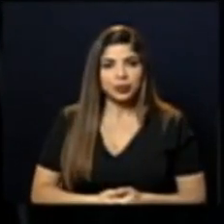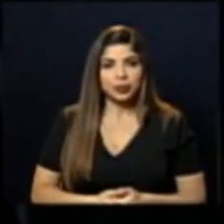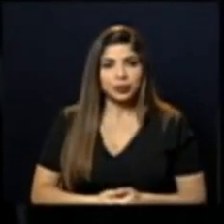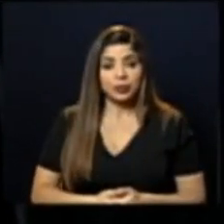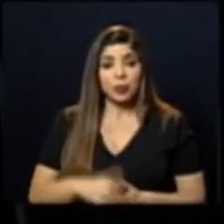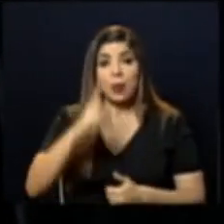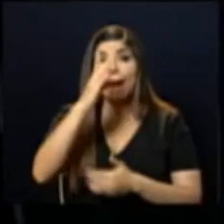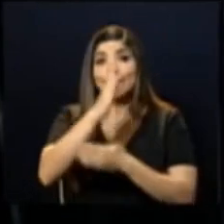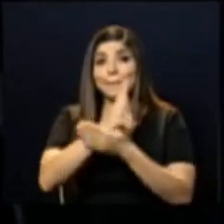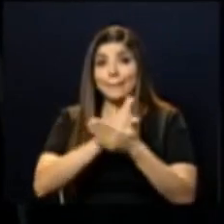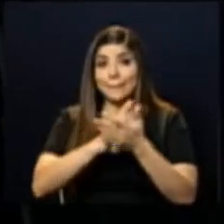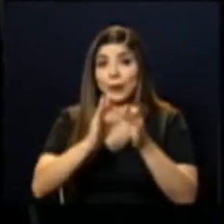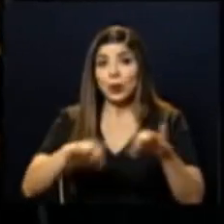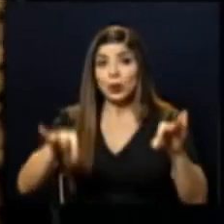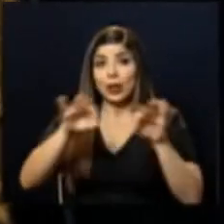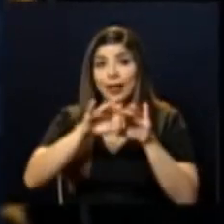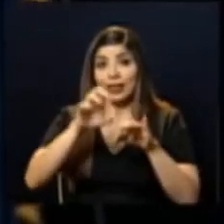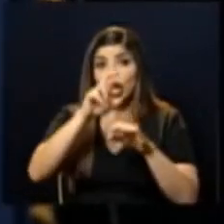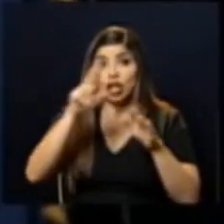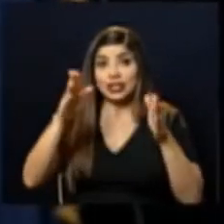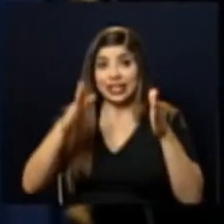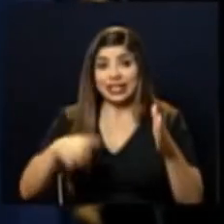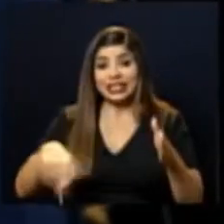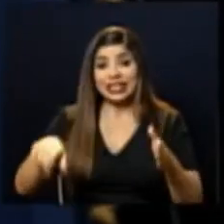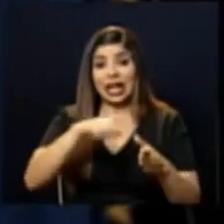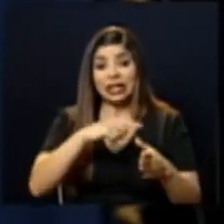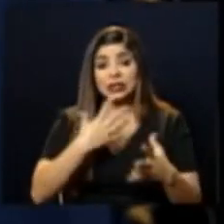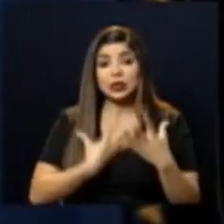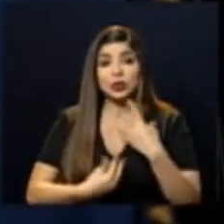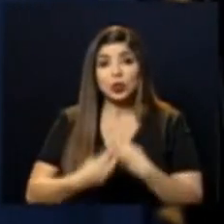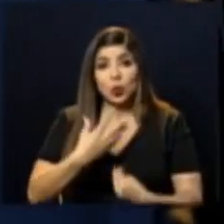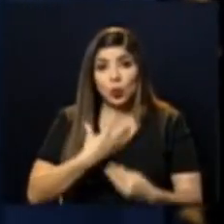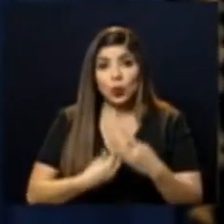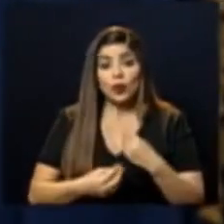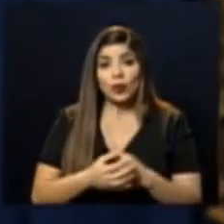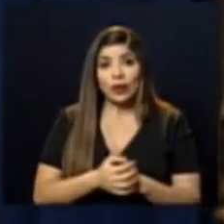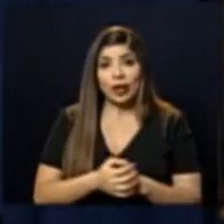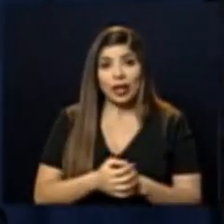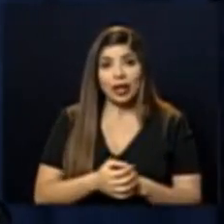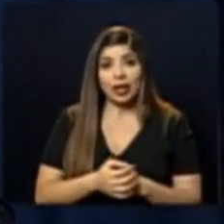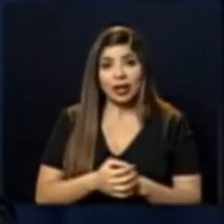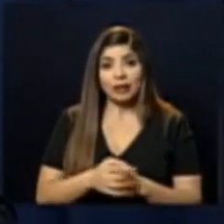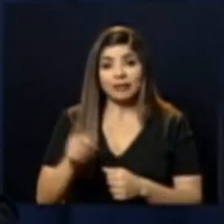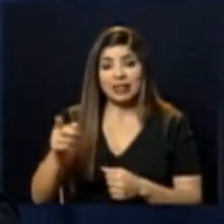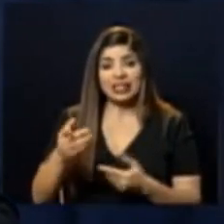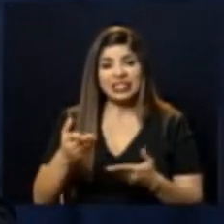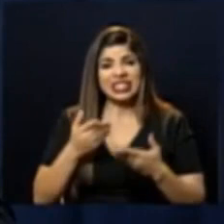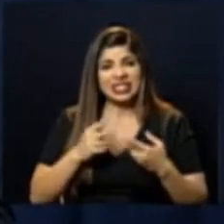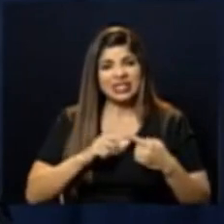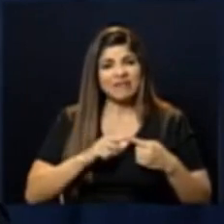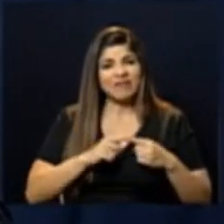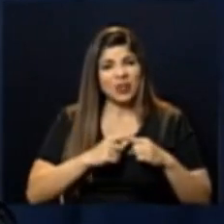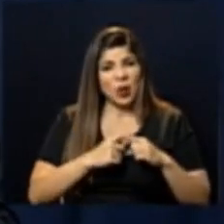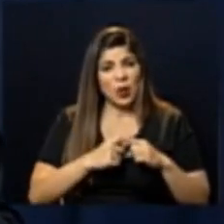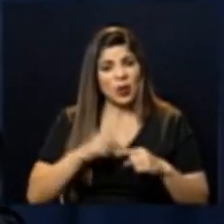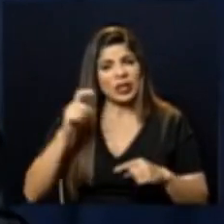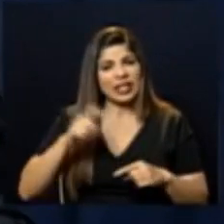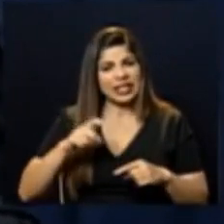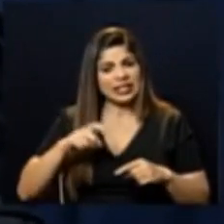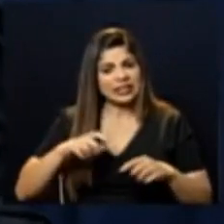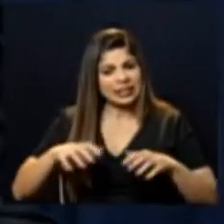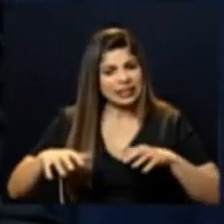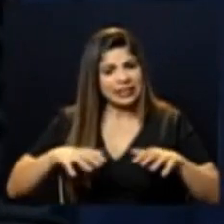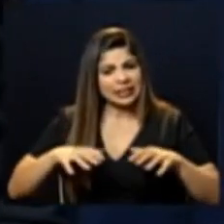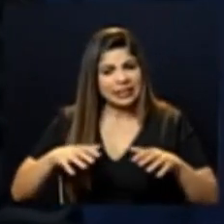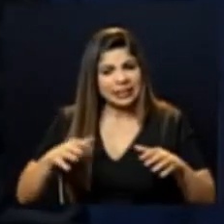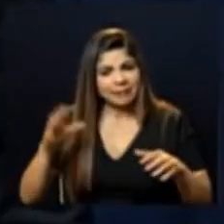que una parte importante de costarricenses sufran debe ser motivo de dolor y de acción de